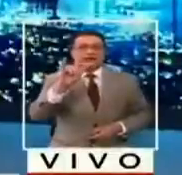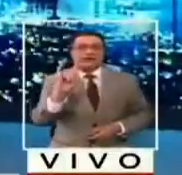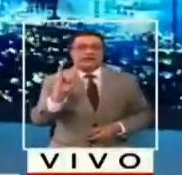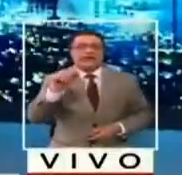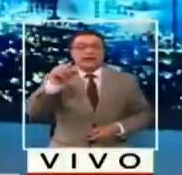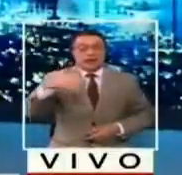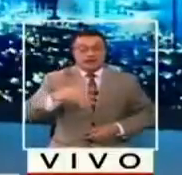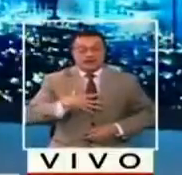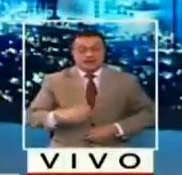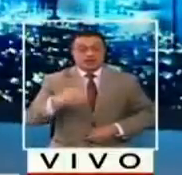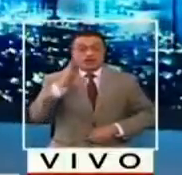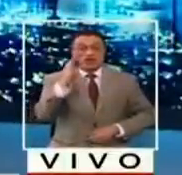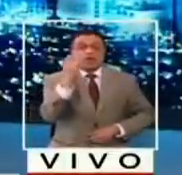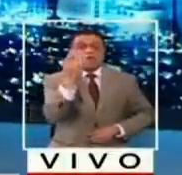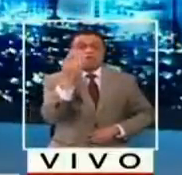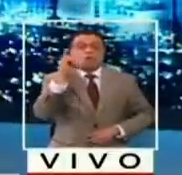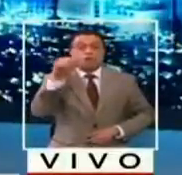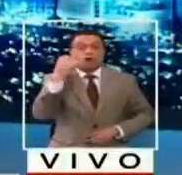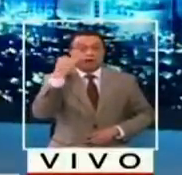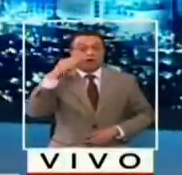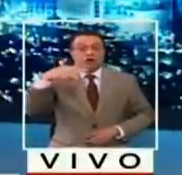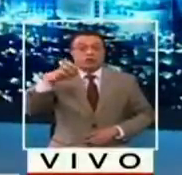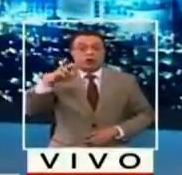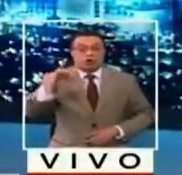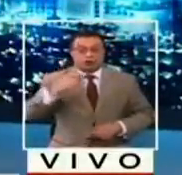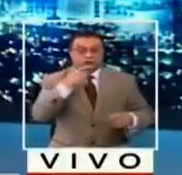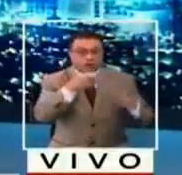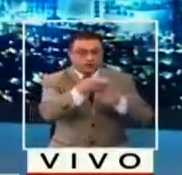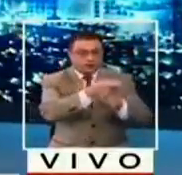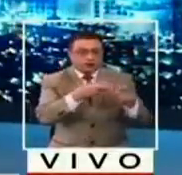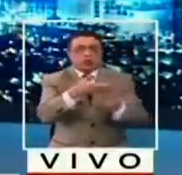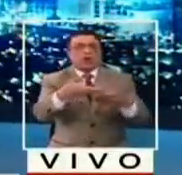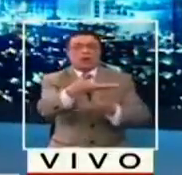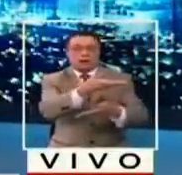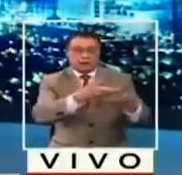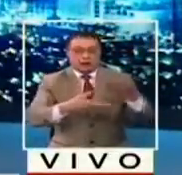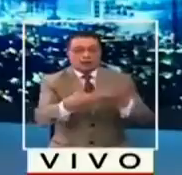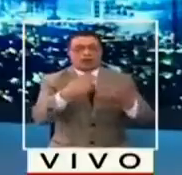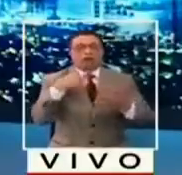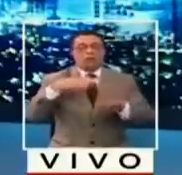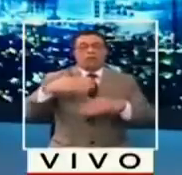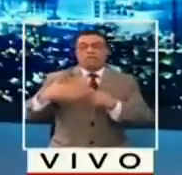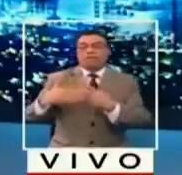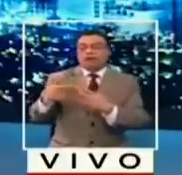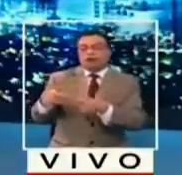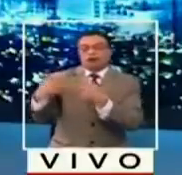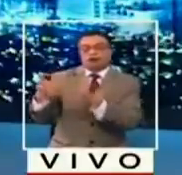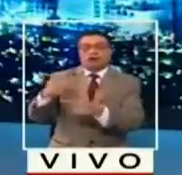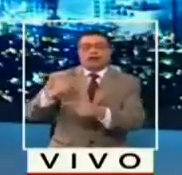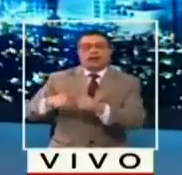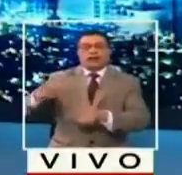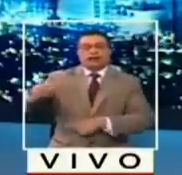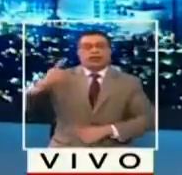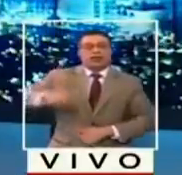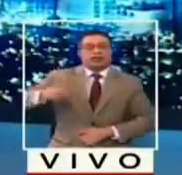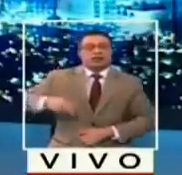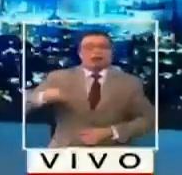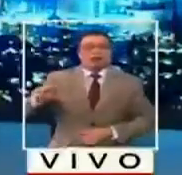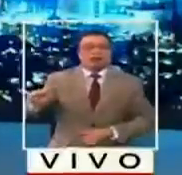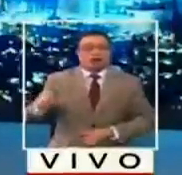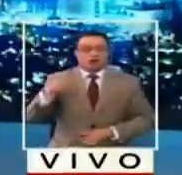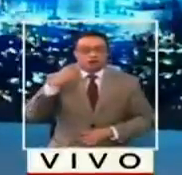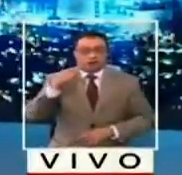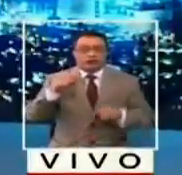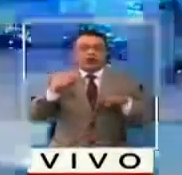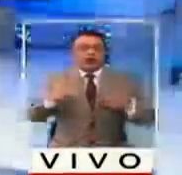Fujimori. Obtuvo sus decisivos votos en el Congreso a cambio de indultar al ex dictador. Así conservó